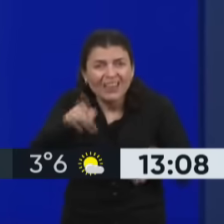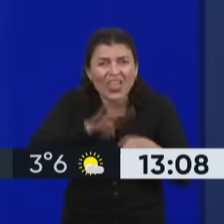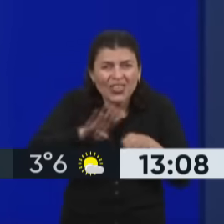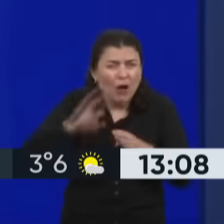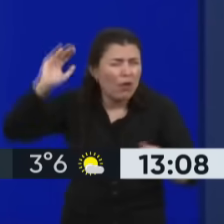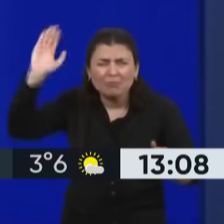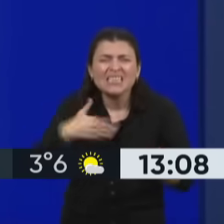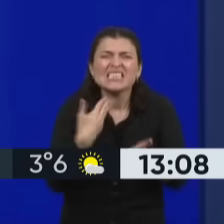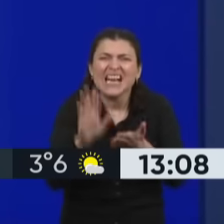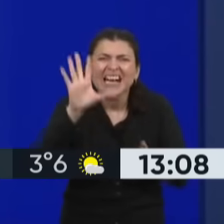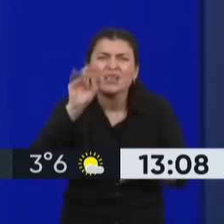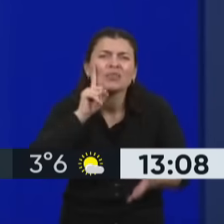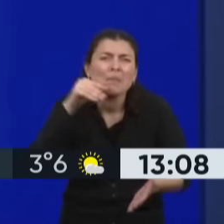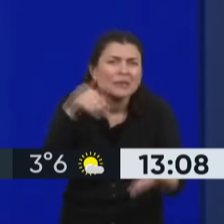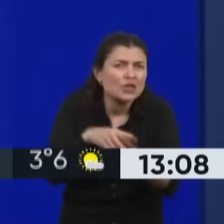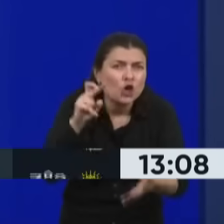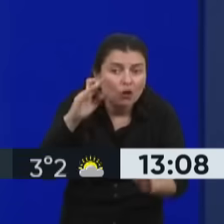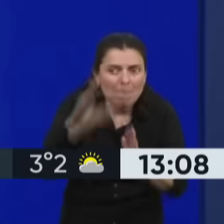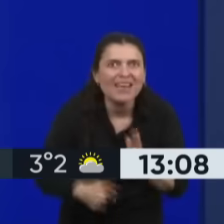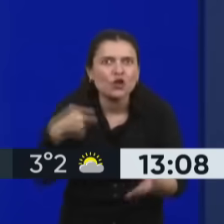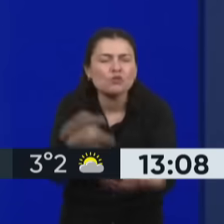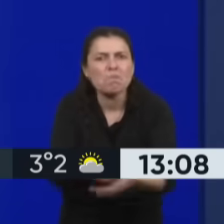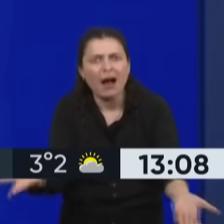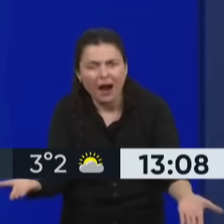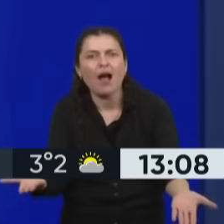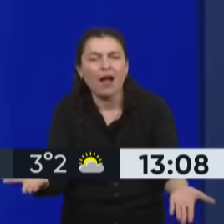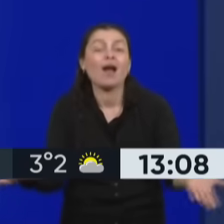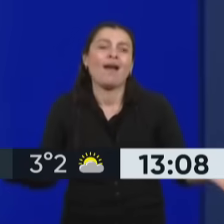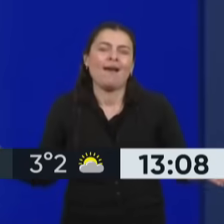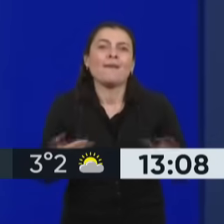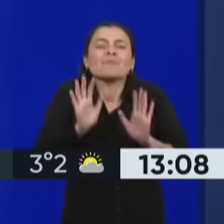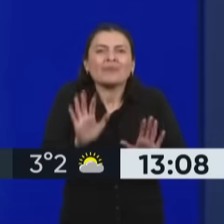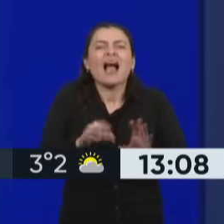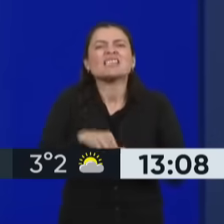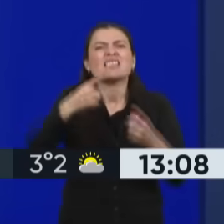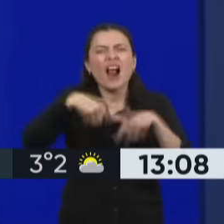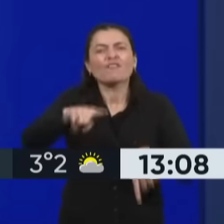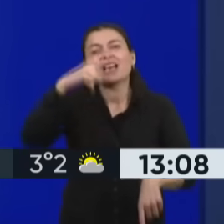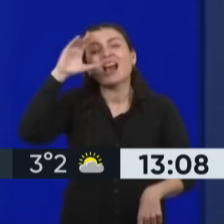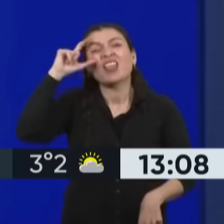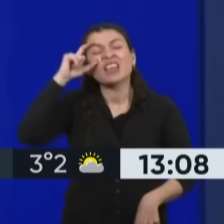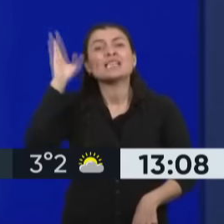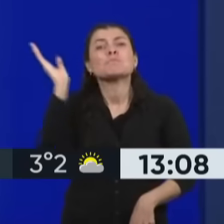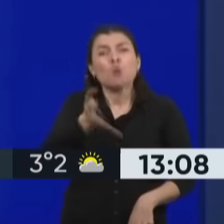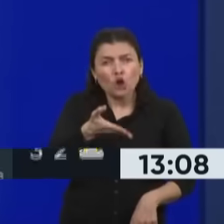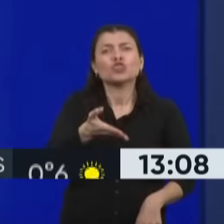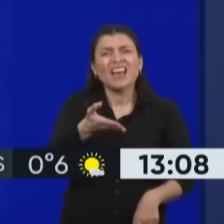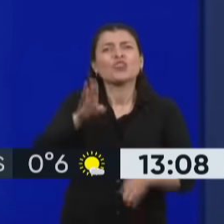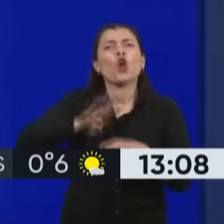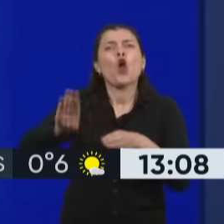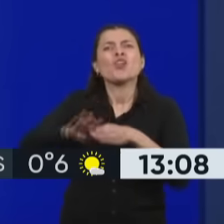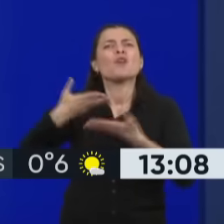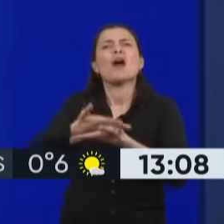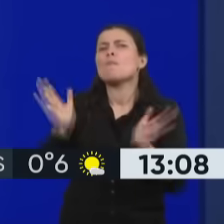en 50.000 millones de dólares, lo que representó reducir un 10% del stock de nuestra deuda